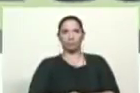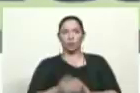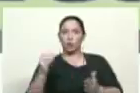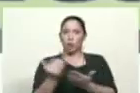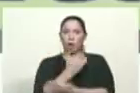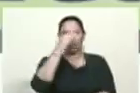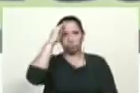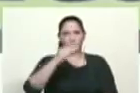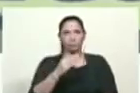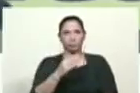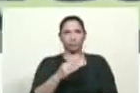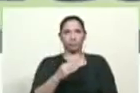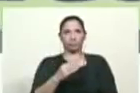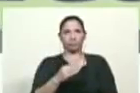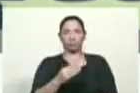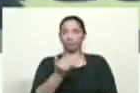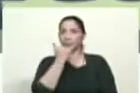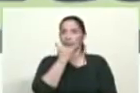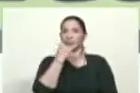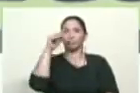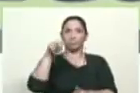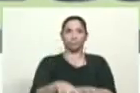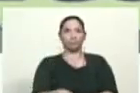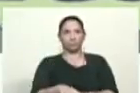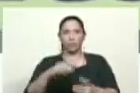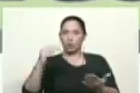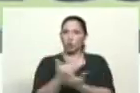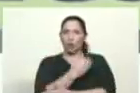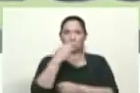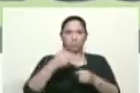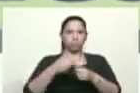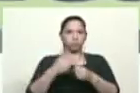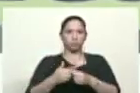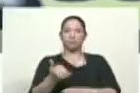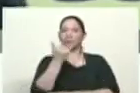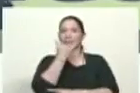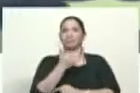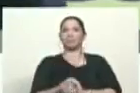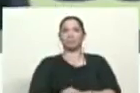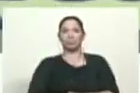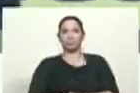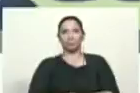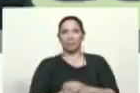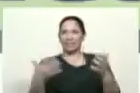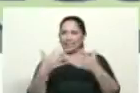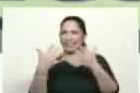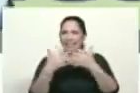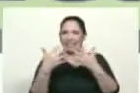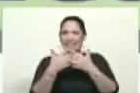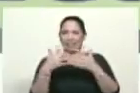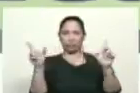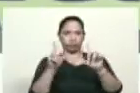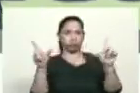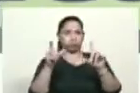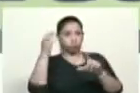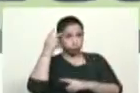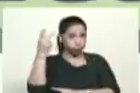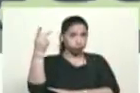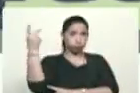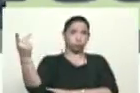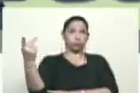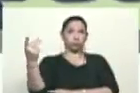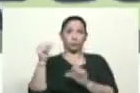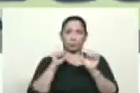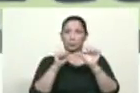militar, fracasaron, golpe petrolero, fracasaron, y guerra mediática psicológica